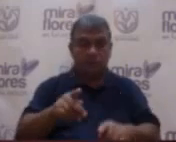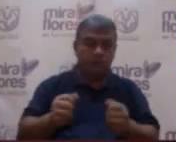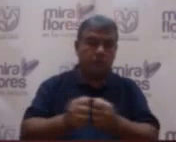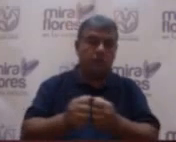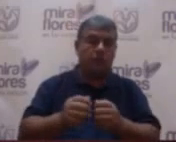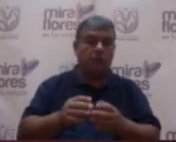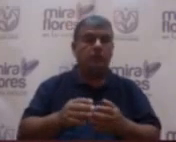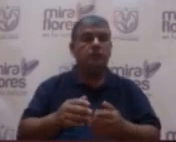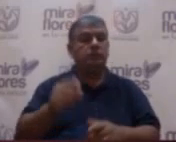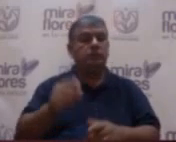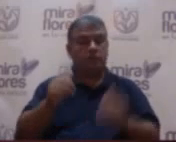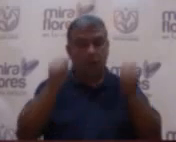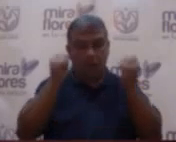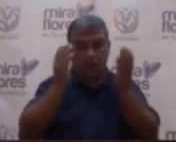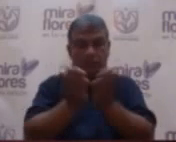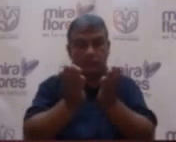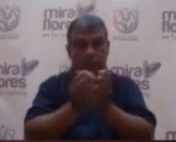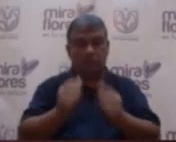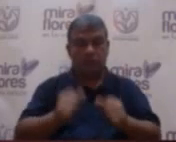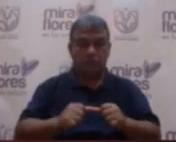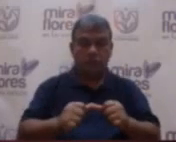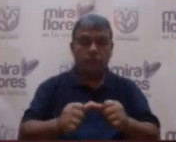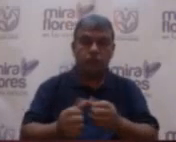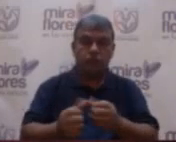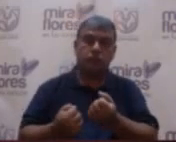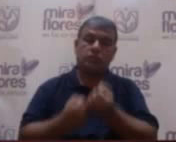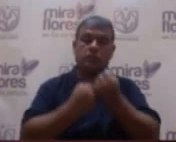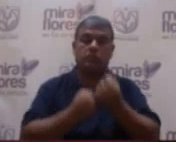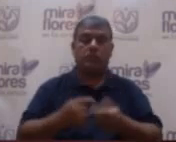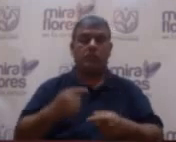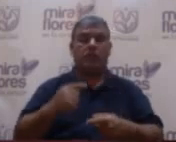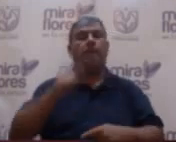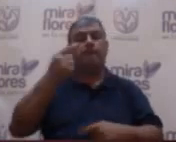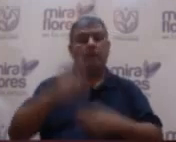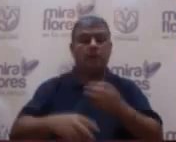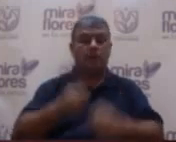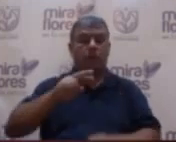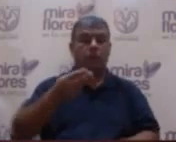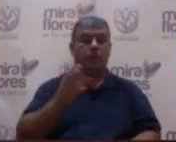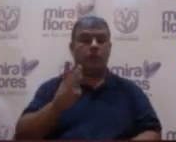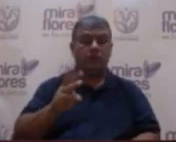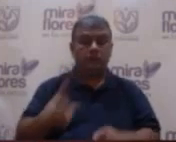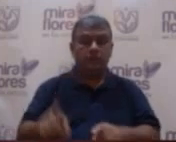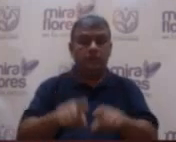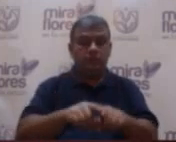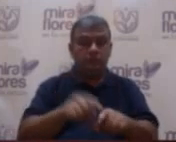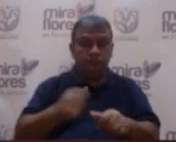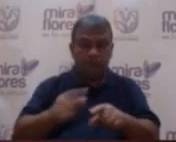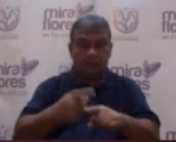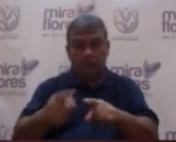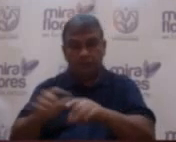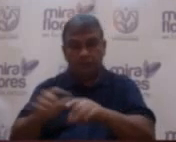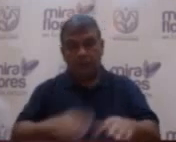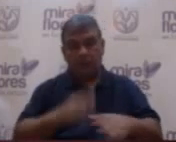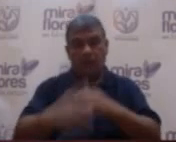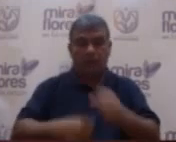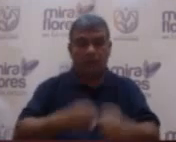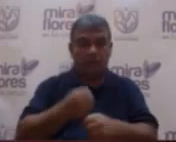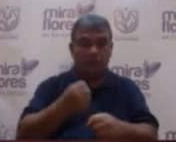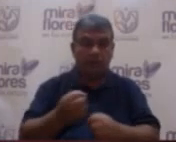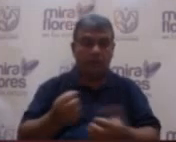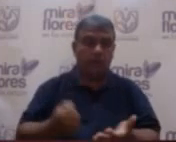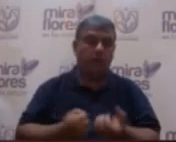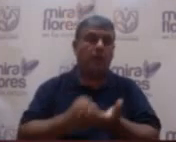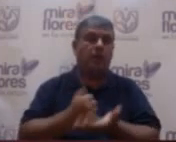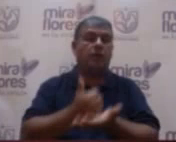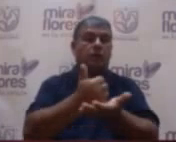autismo. Esperamos seguir contando con su apoyo para la campaña 2017 y las actividades programadas en el año en pro de las personas